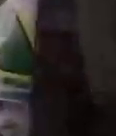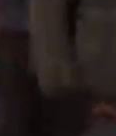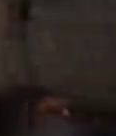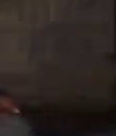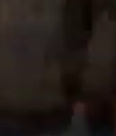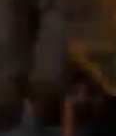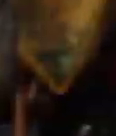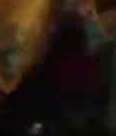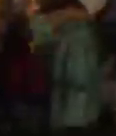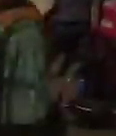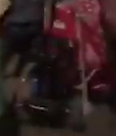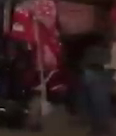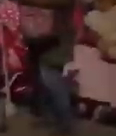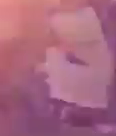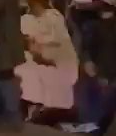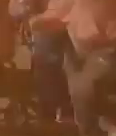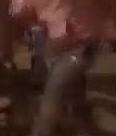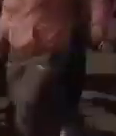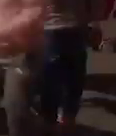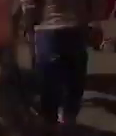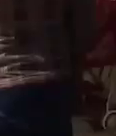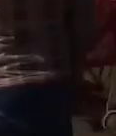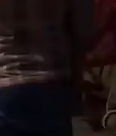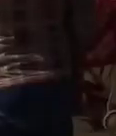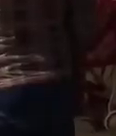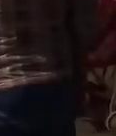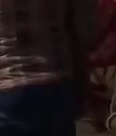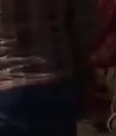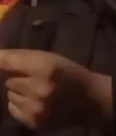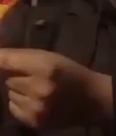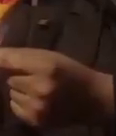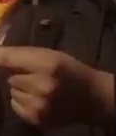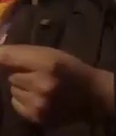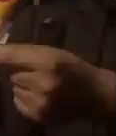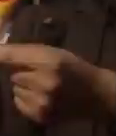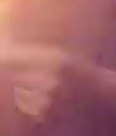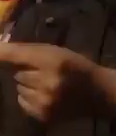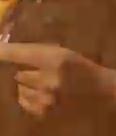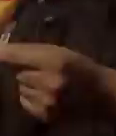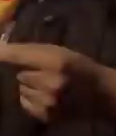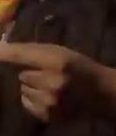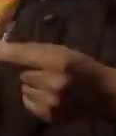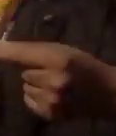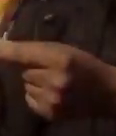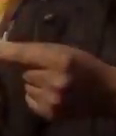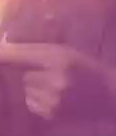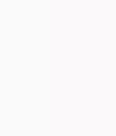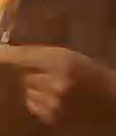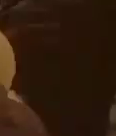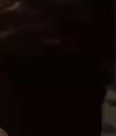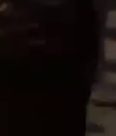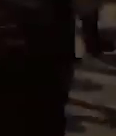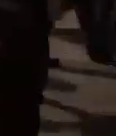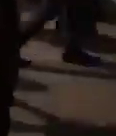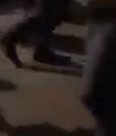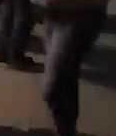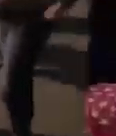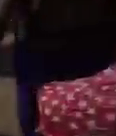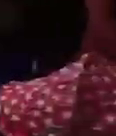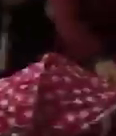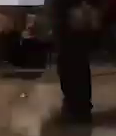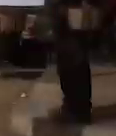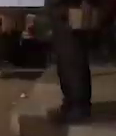Es momento de que las autoridades cumplan su trabajo. Ya no el papel burócrata de sentarse en la oficina y esperar a la junta escolar o al padre de